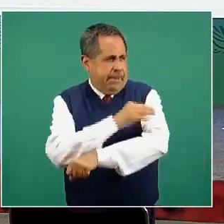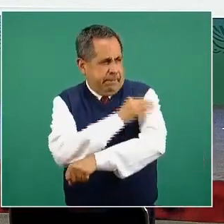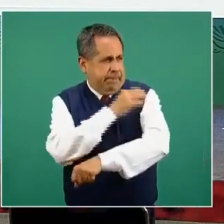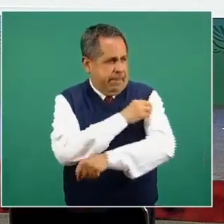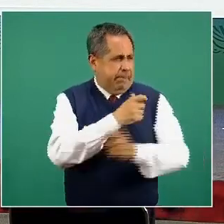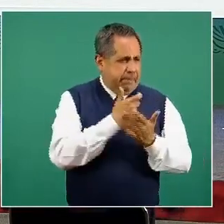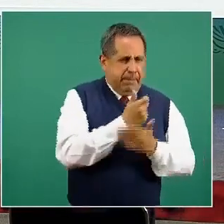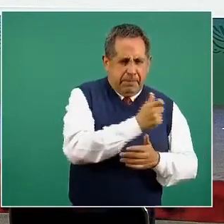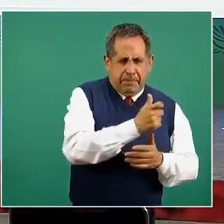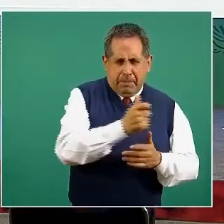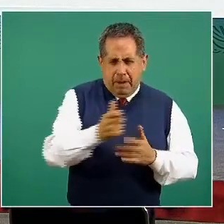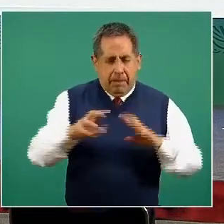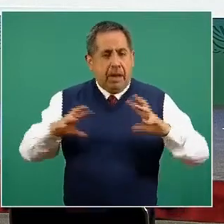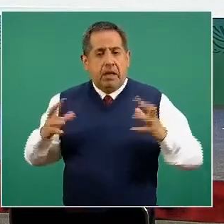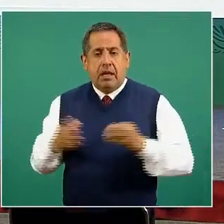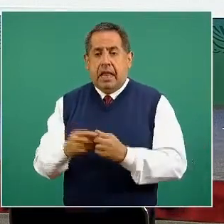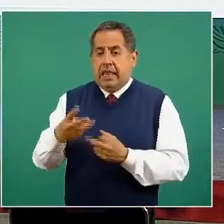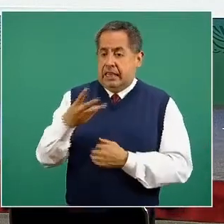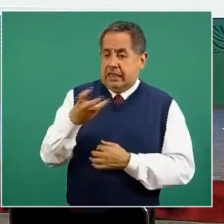México,